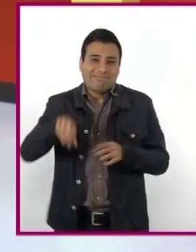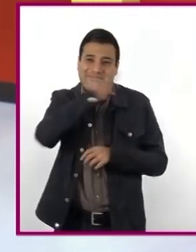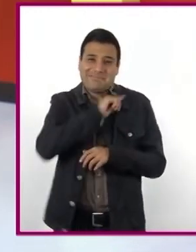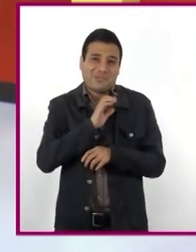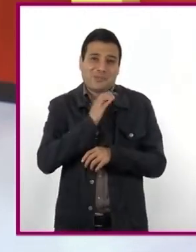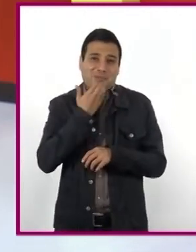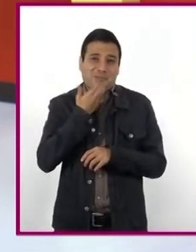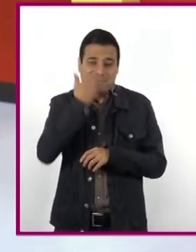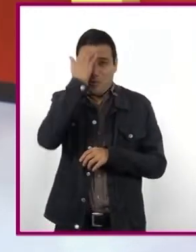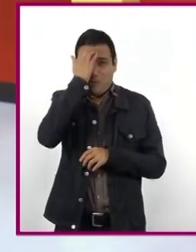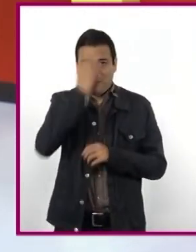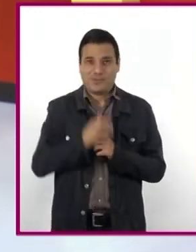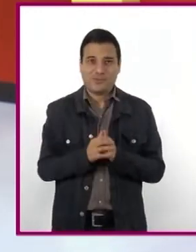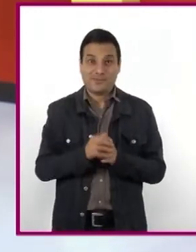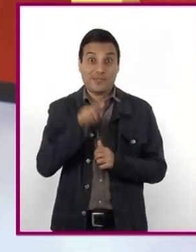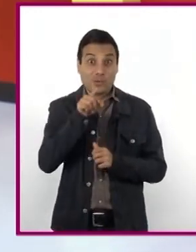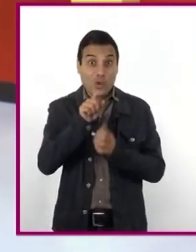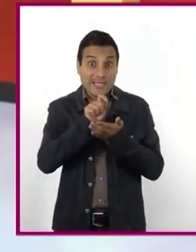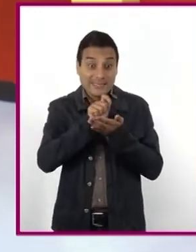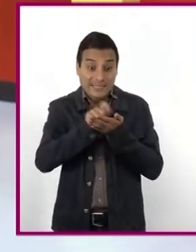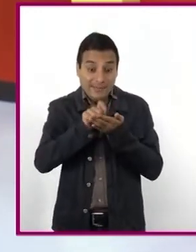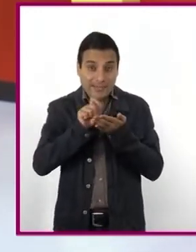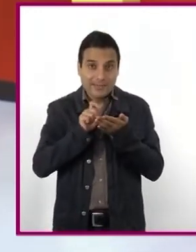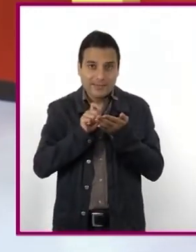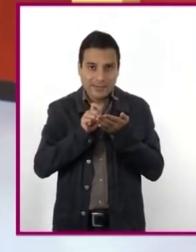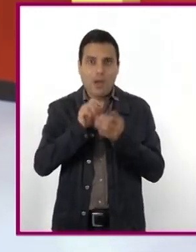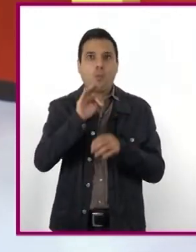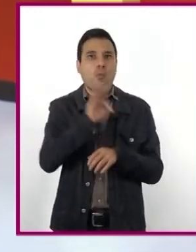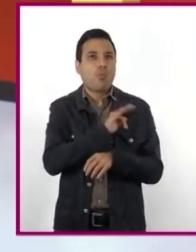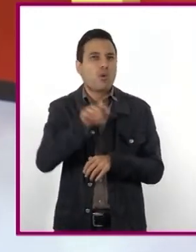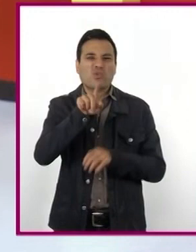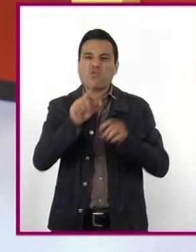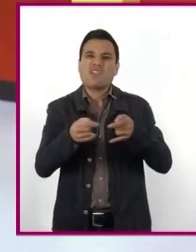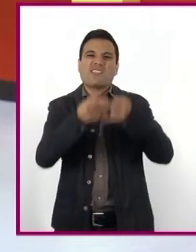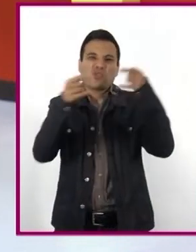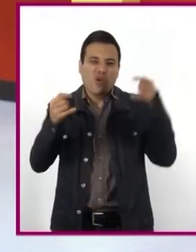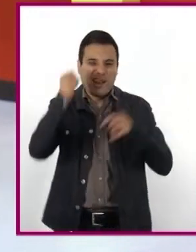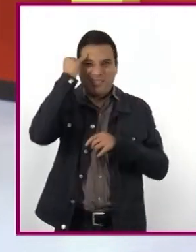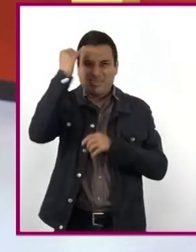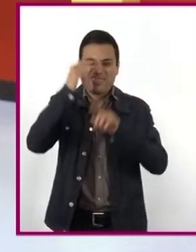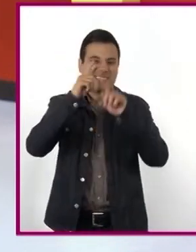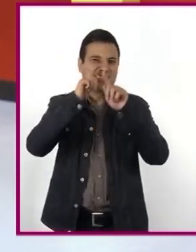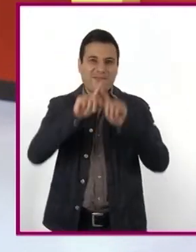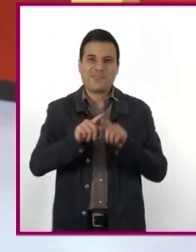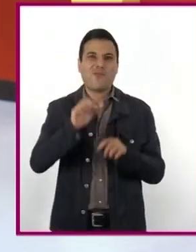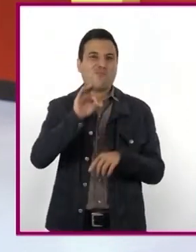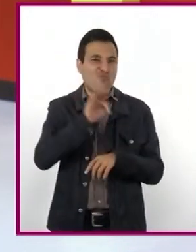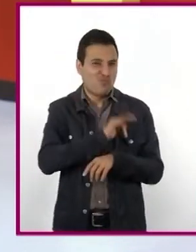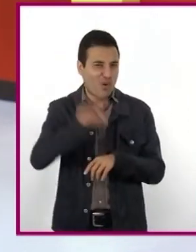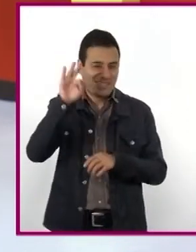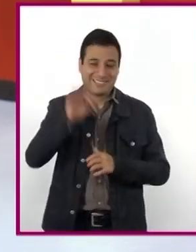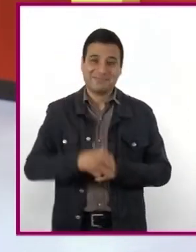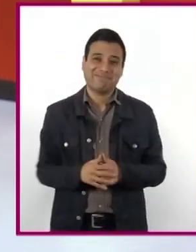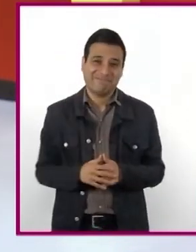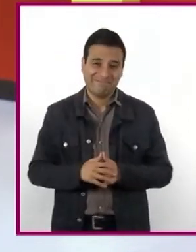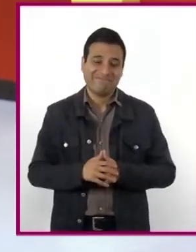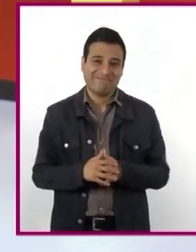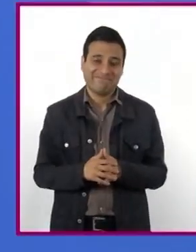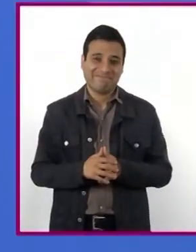vida. Escribir nos da la posibilidad de crear escenarios imaginarios o recrear situaciones cotidianas.